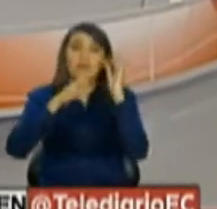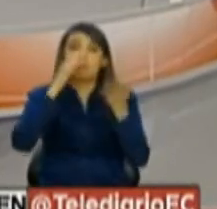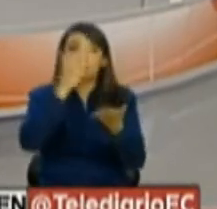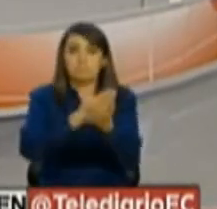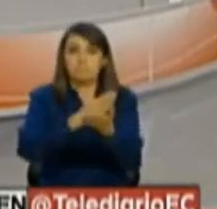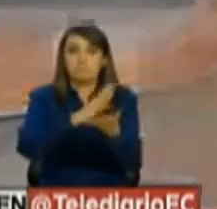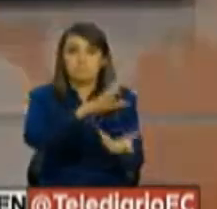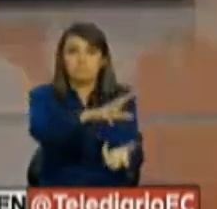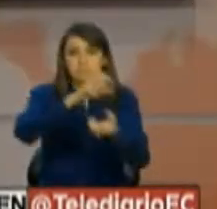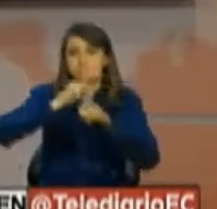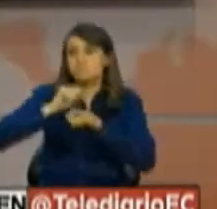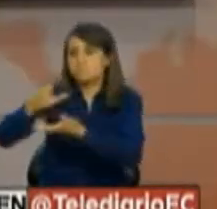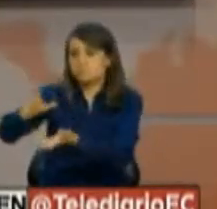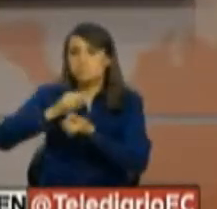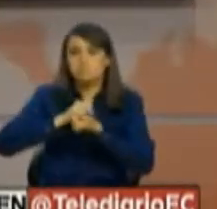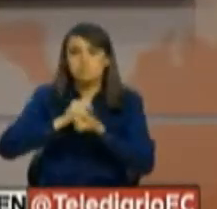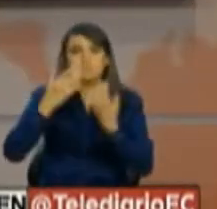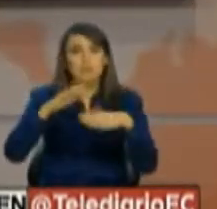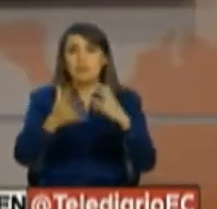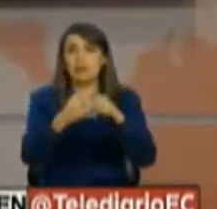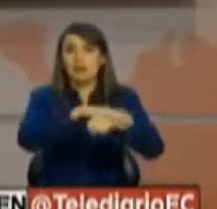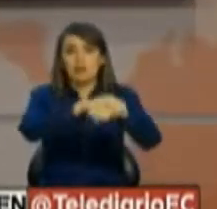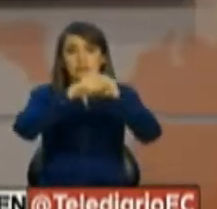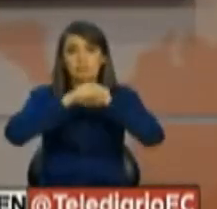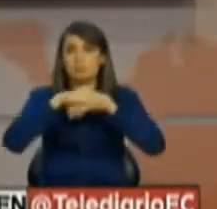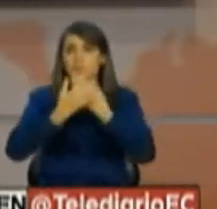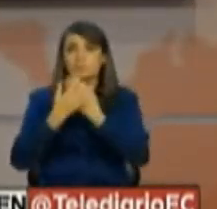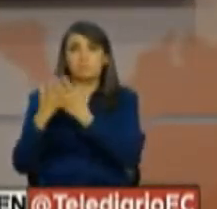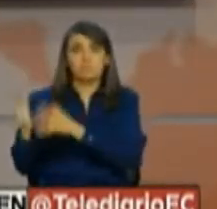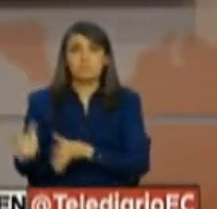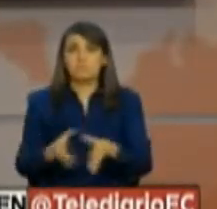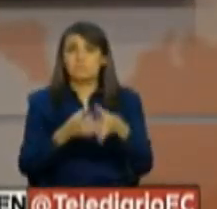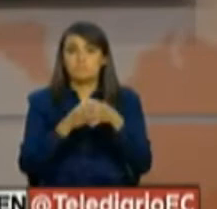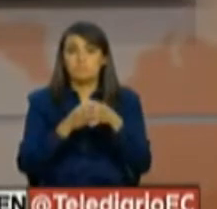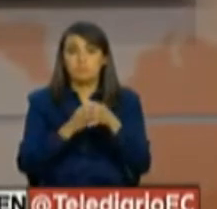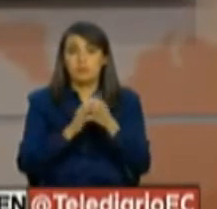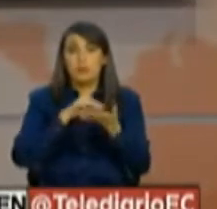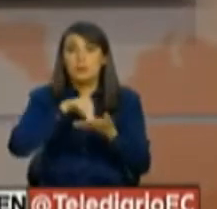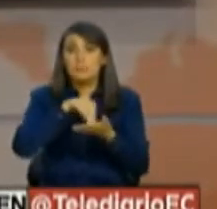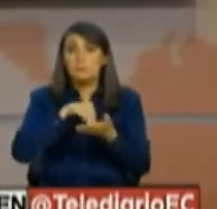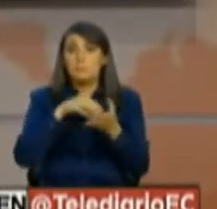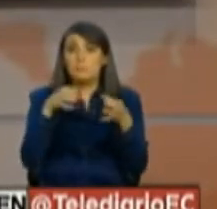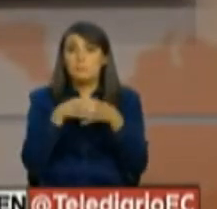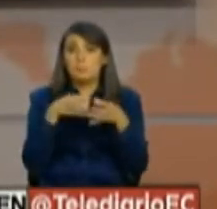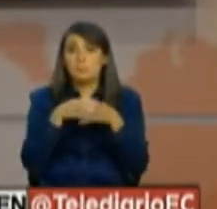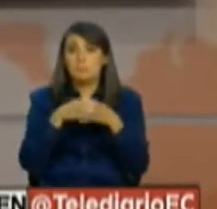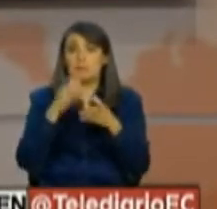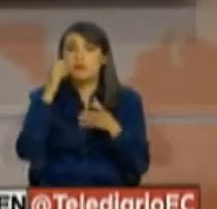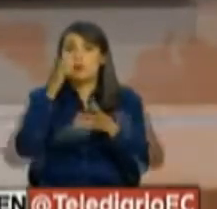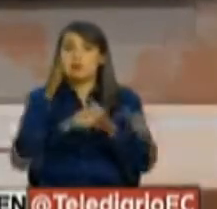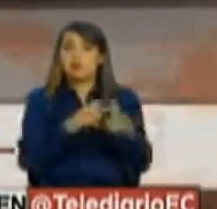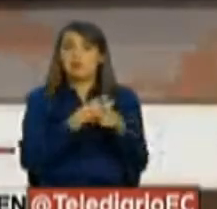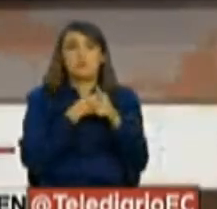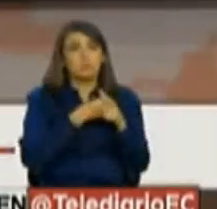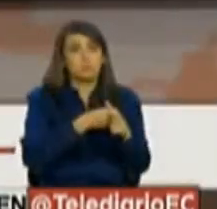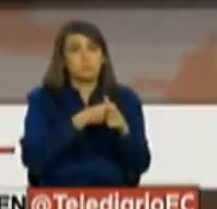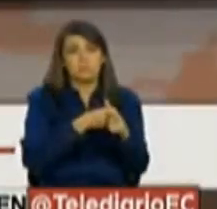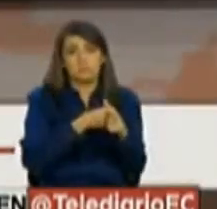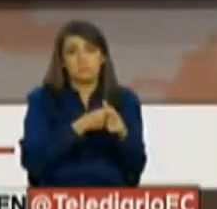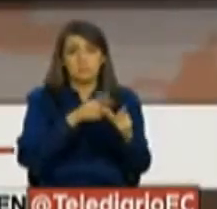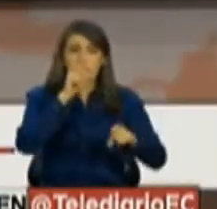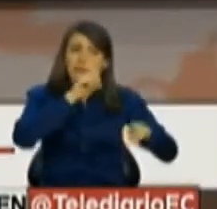detención de 14 miembros de esta organización delictiva liderada por alias Guacho. Hemos